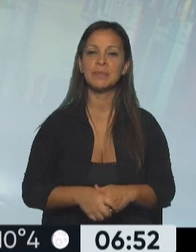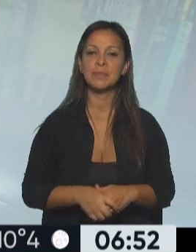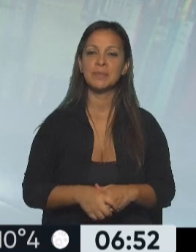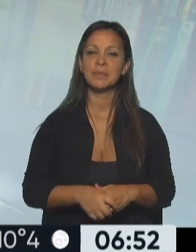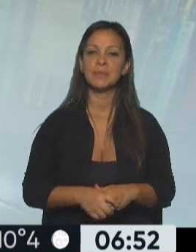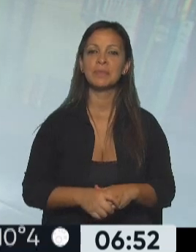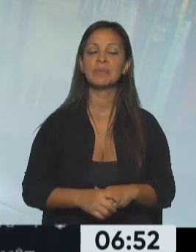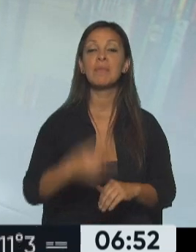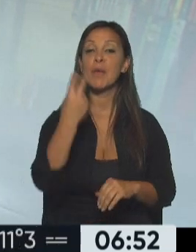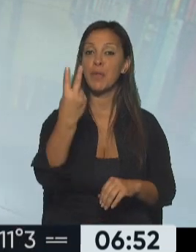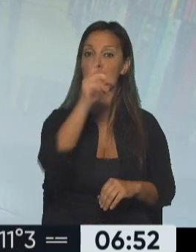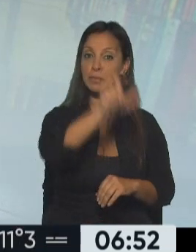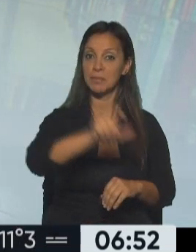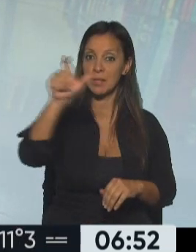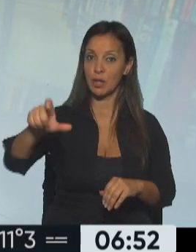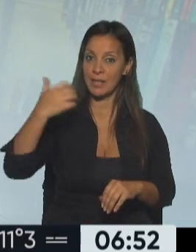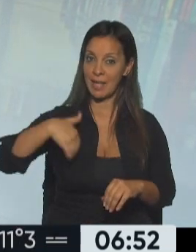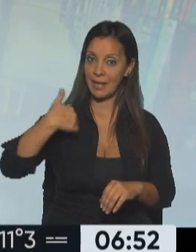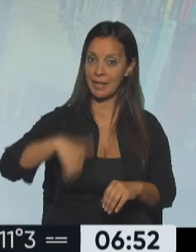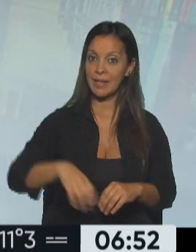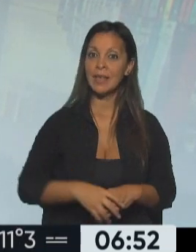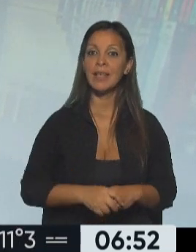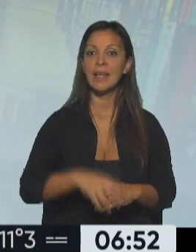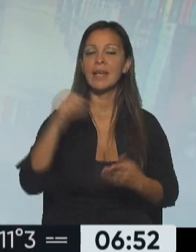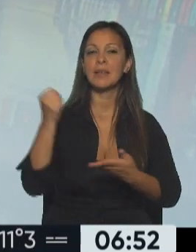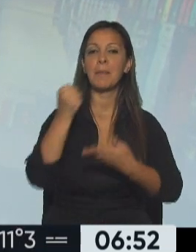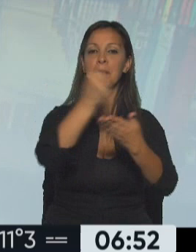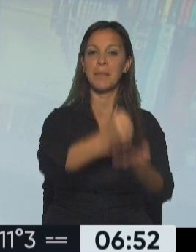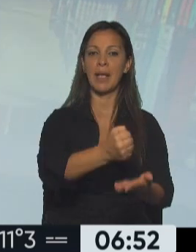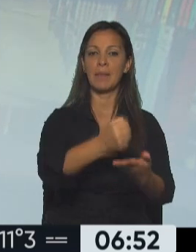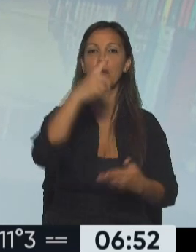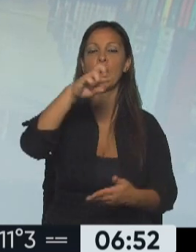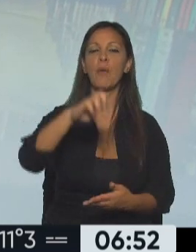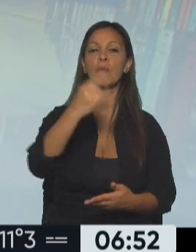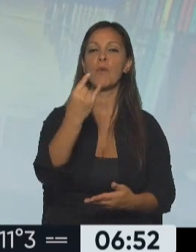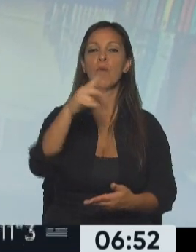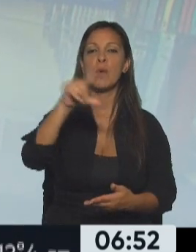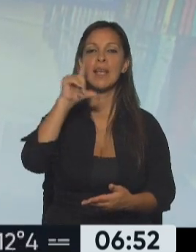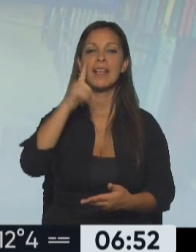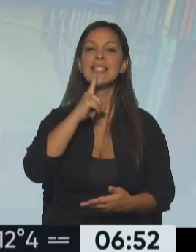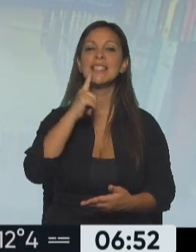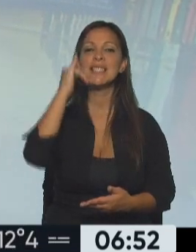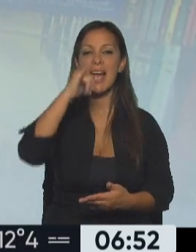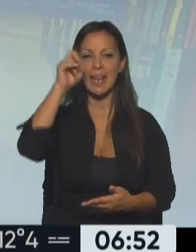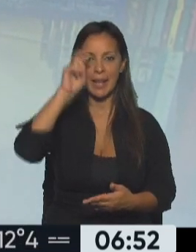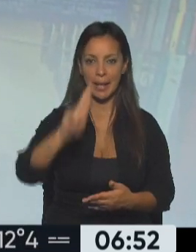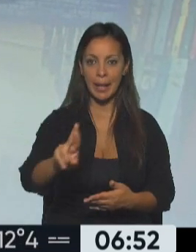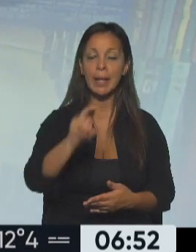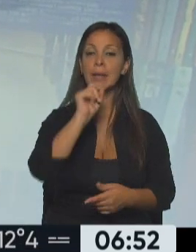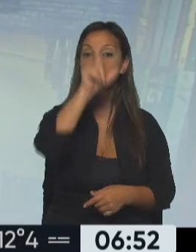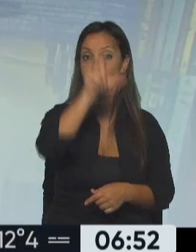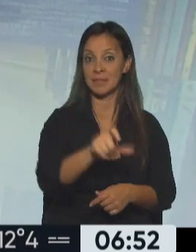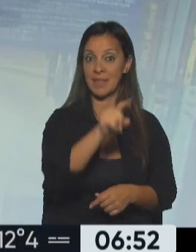dos argentinos antes de que se han llevado el premio pulitzer un premio súper importante en el caso de